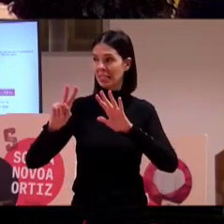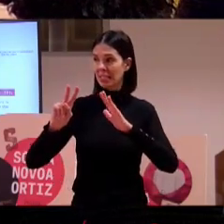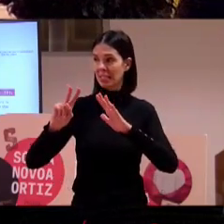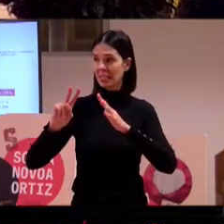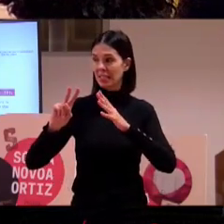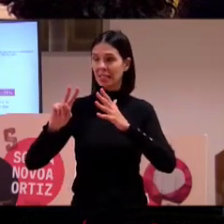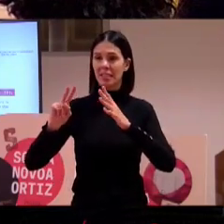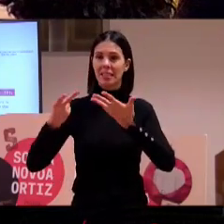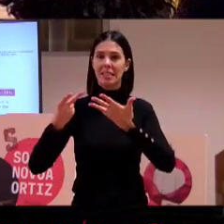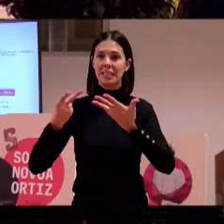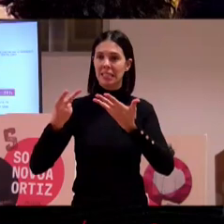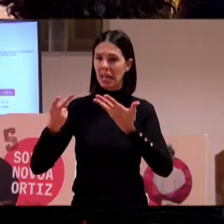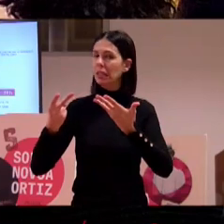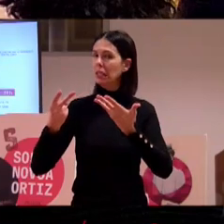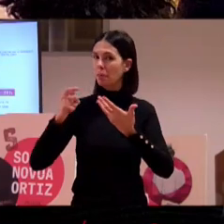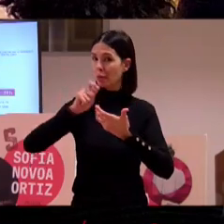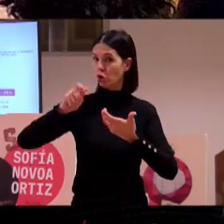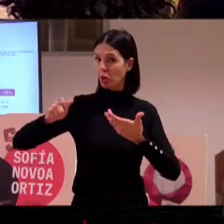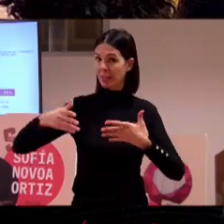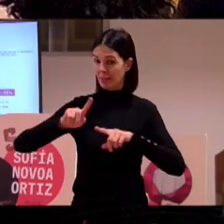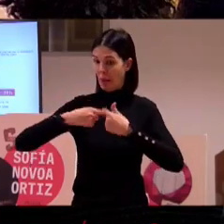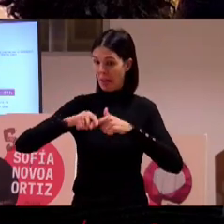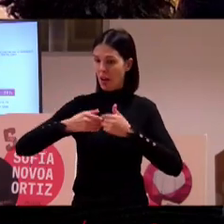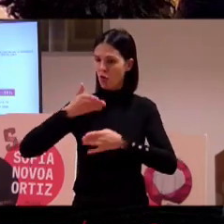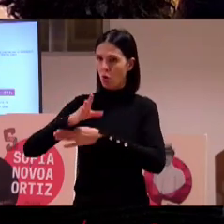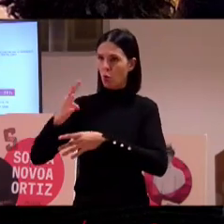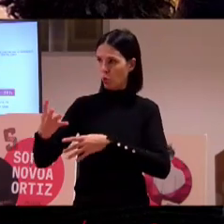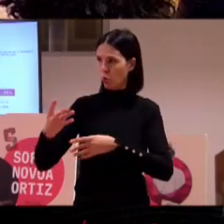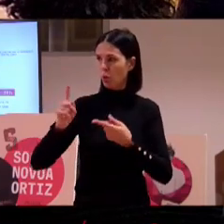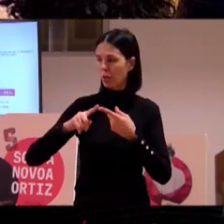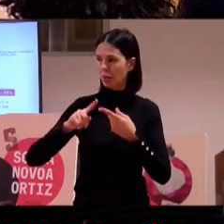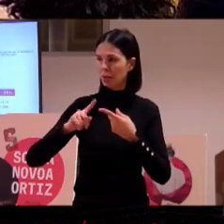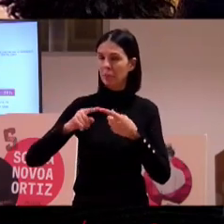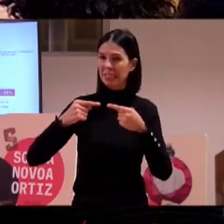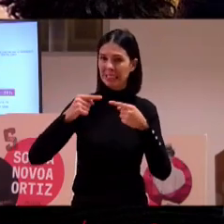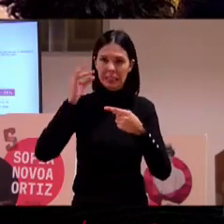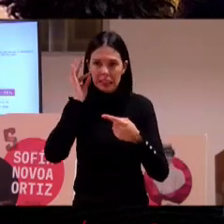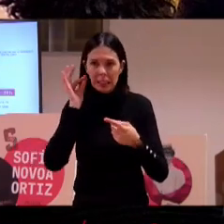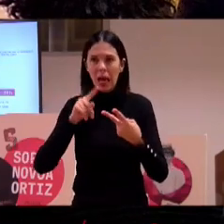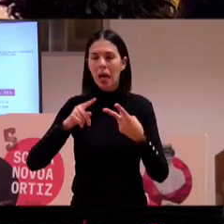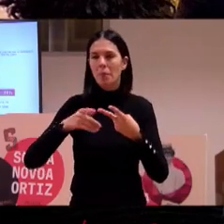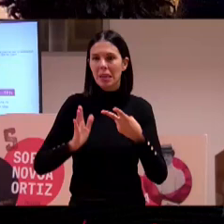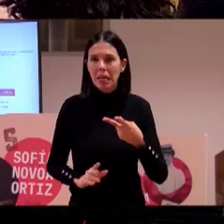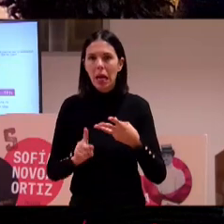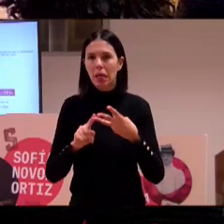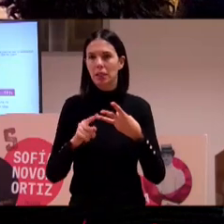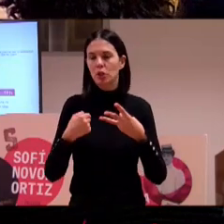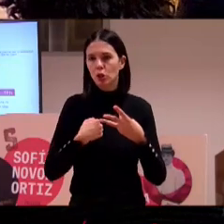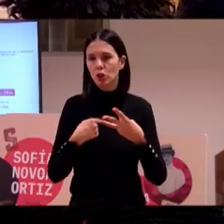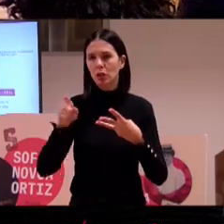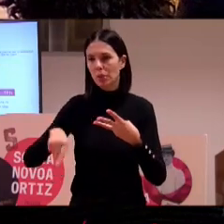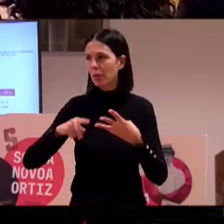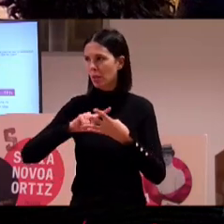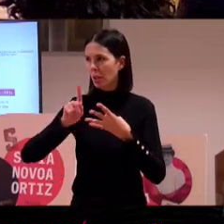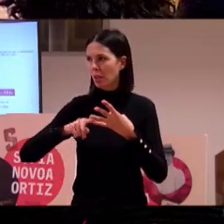la tía Toni, que fue pues, mi. Ella, Barnard y Vassar. Yo, Bryn Mawr.